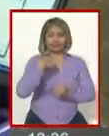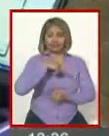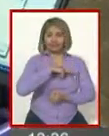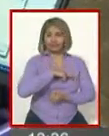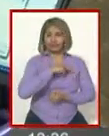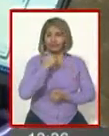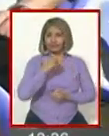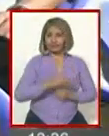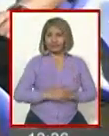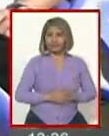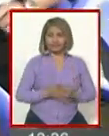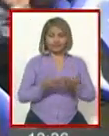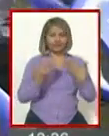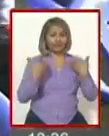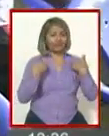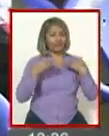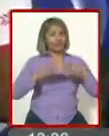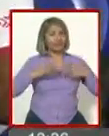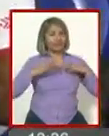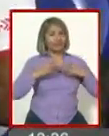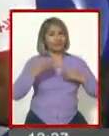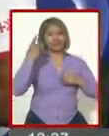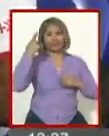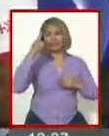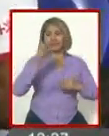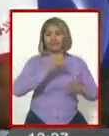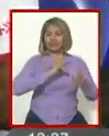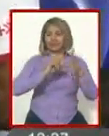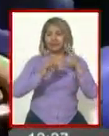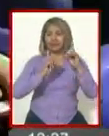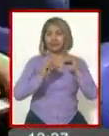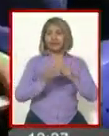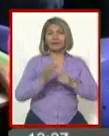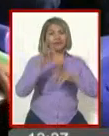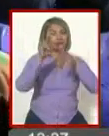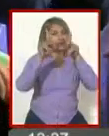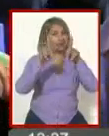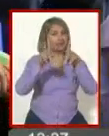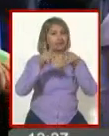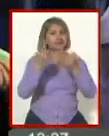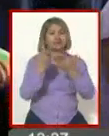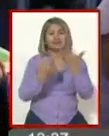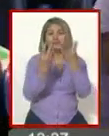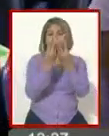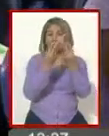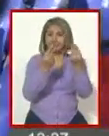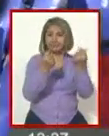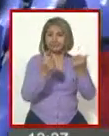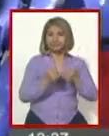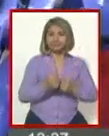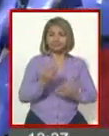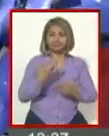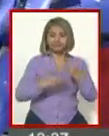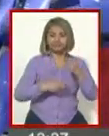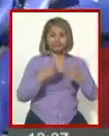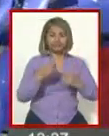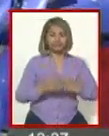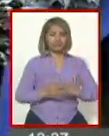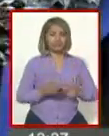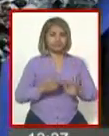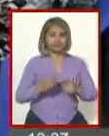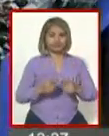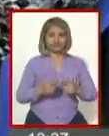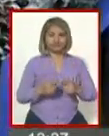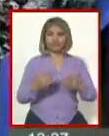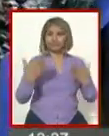nuestro tiene la capacidad para dialogar con la persona que va a solucionar el problema.